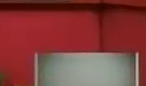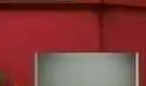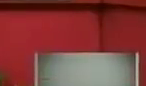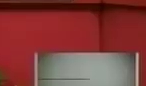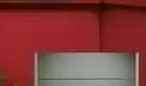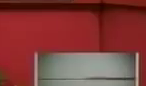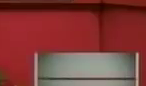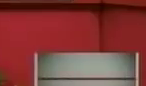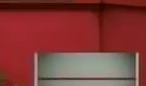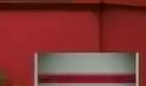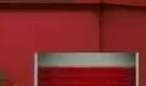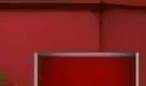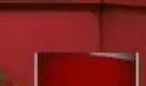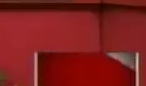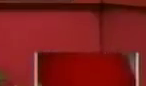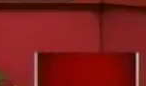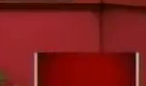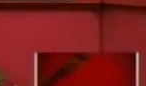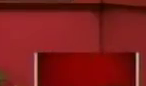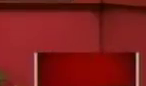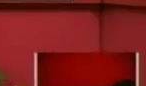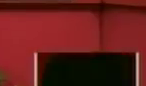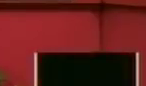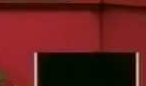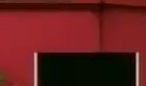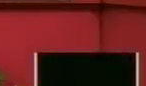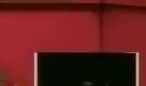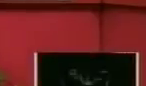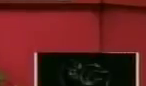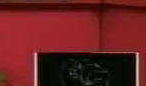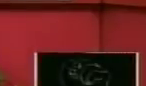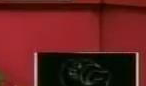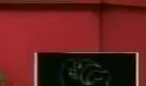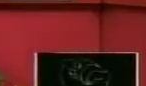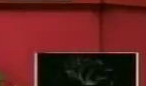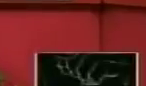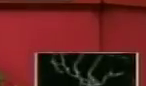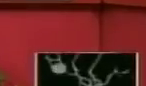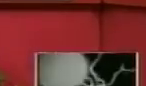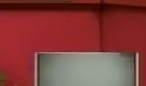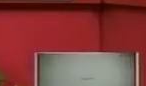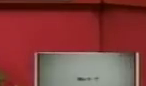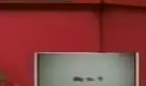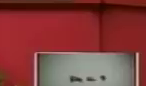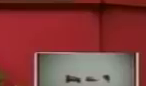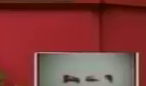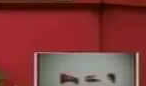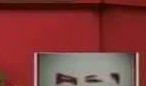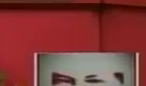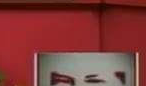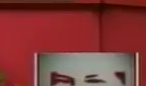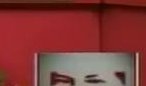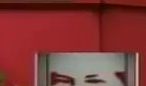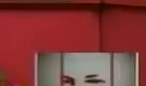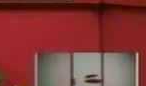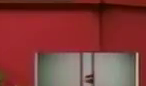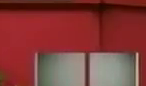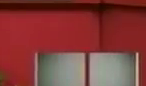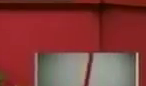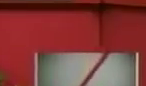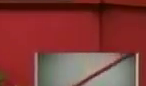el 2017, según esta noticia, ustedes saben que las noticias hay que aprender a